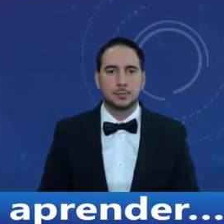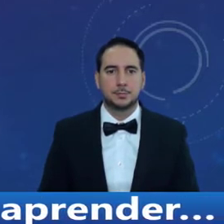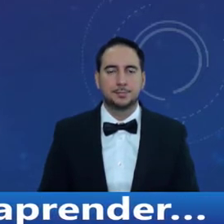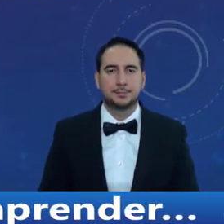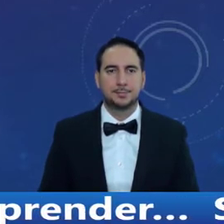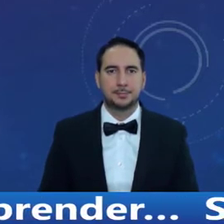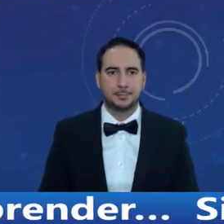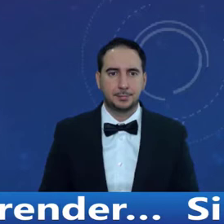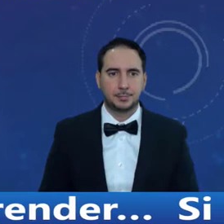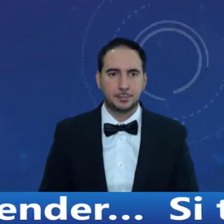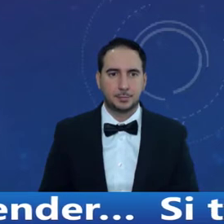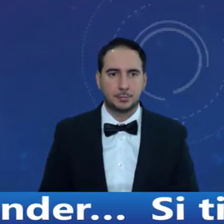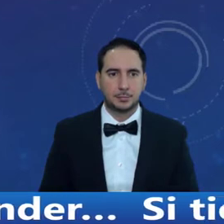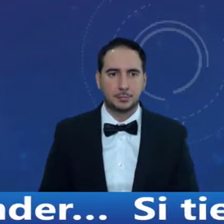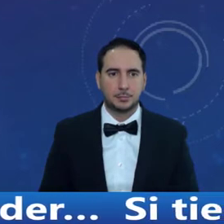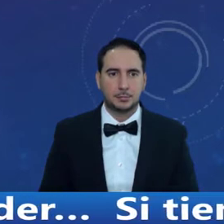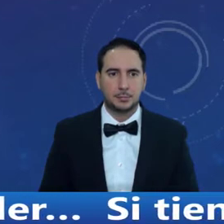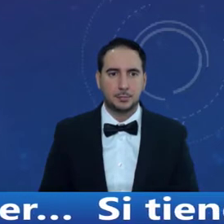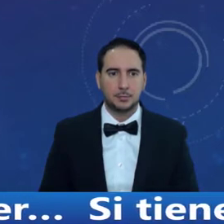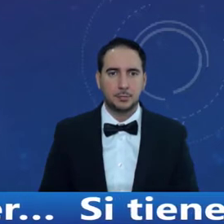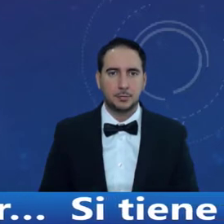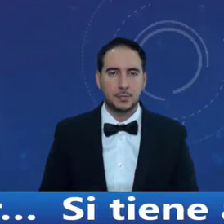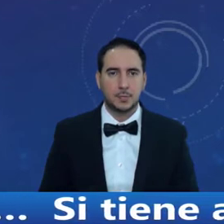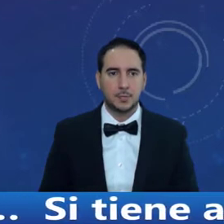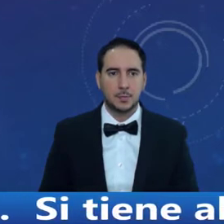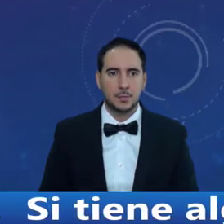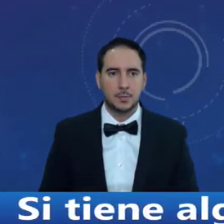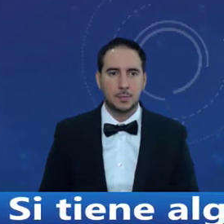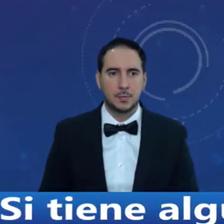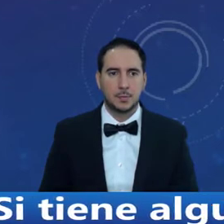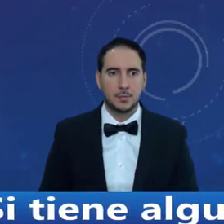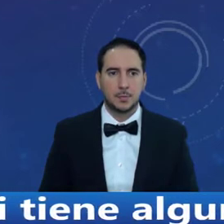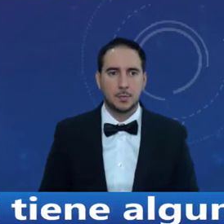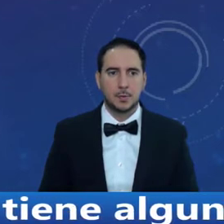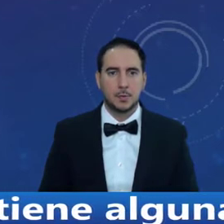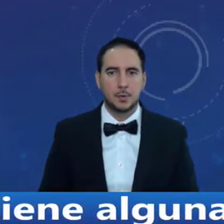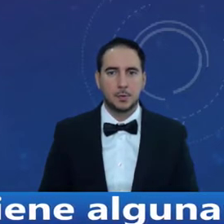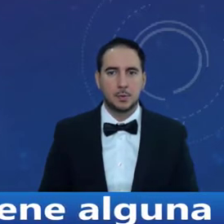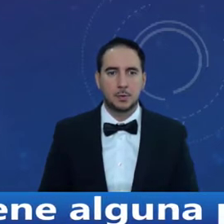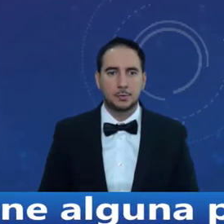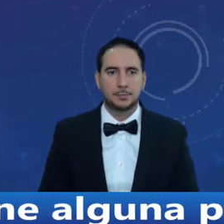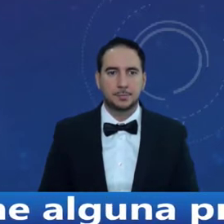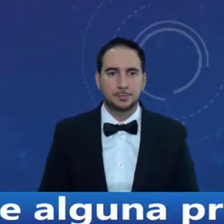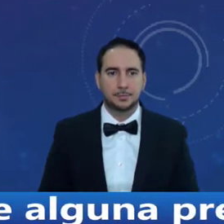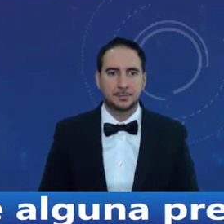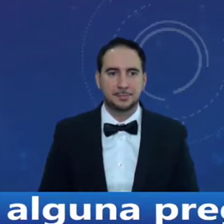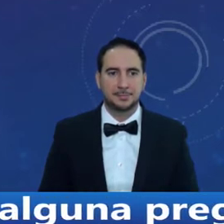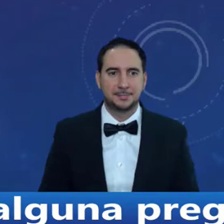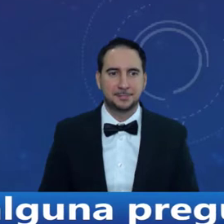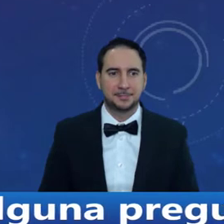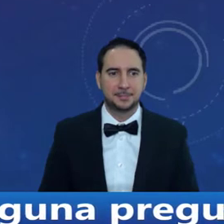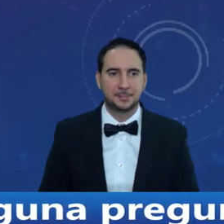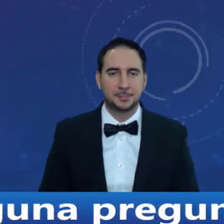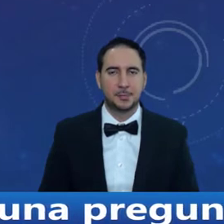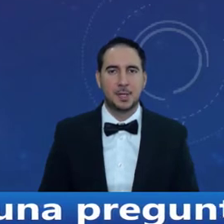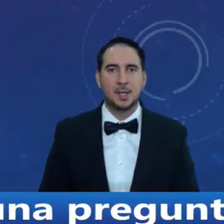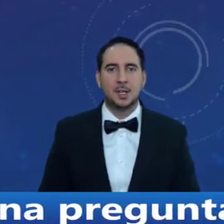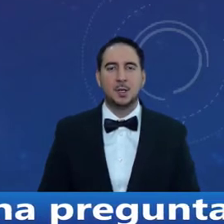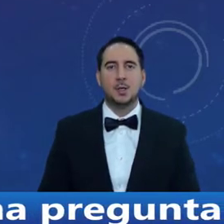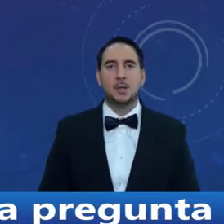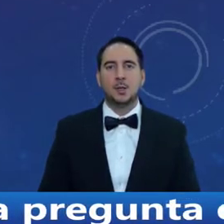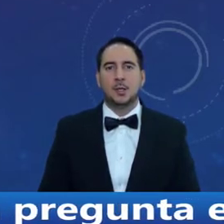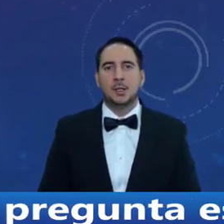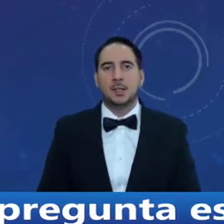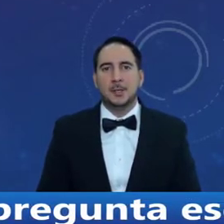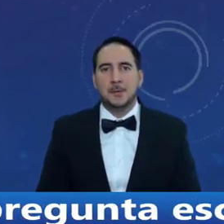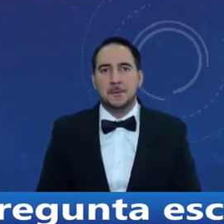pasar ese examen. De hecho, mucha gente no pasa el examen inmediatamente. Estoy curiosa. ¿Tú pasaste la primera vez